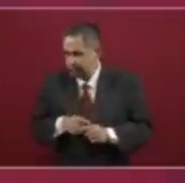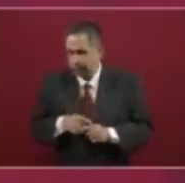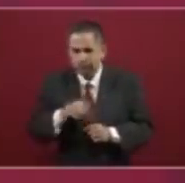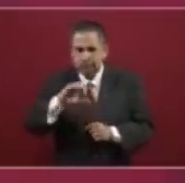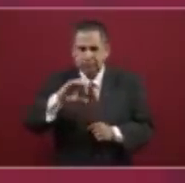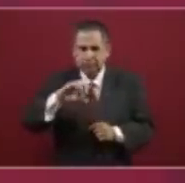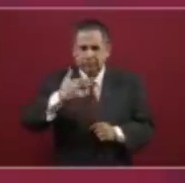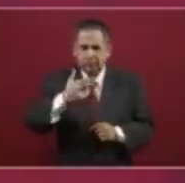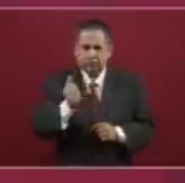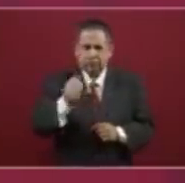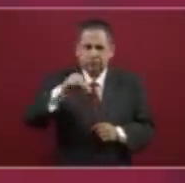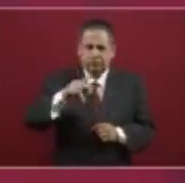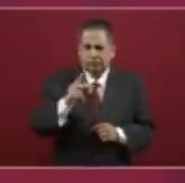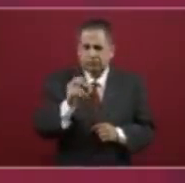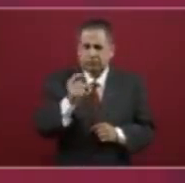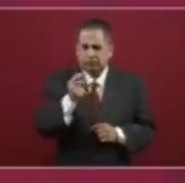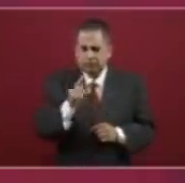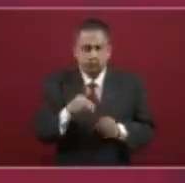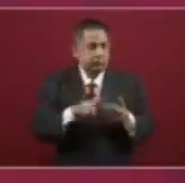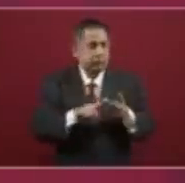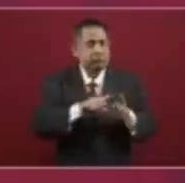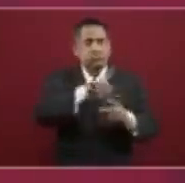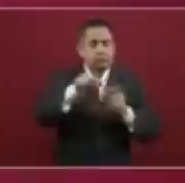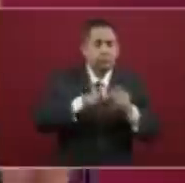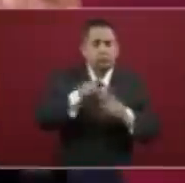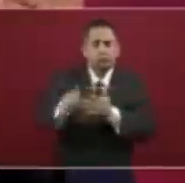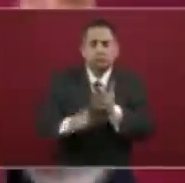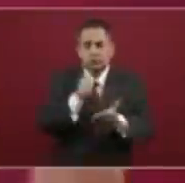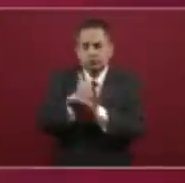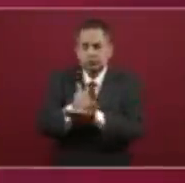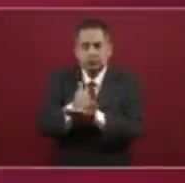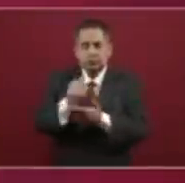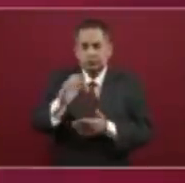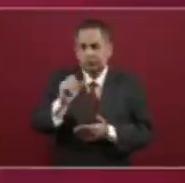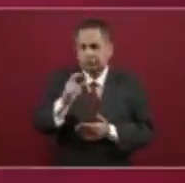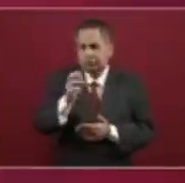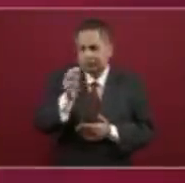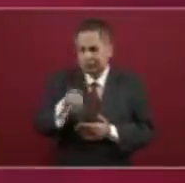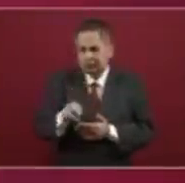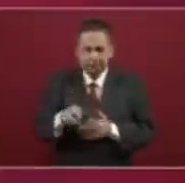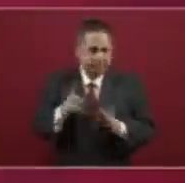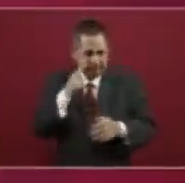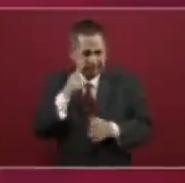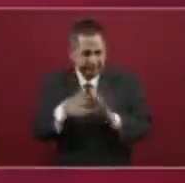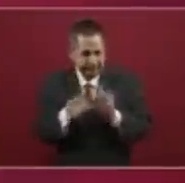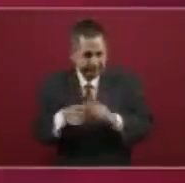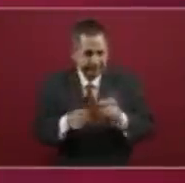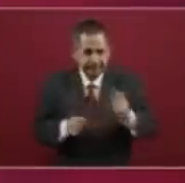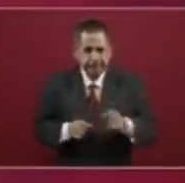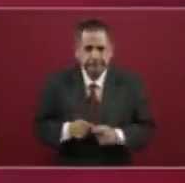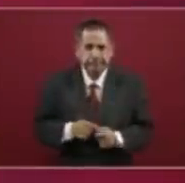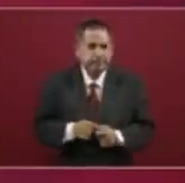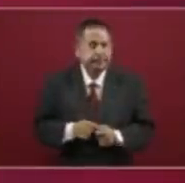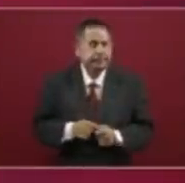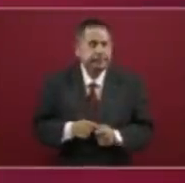Champotón y luego fuimos a Ciudad del Carmen. Estamos hablando de